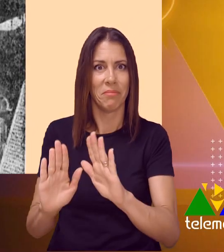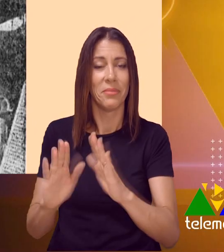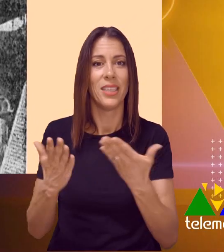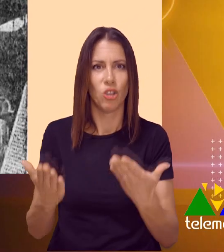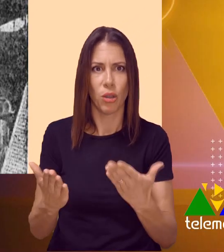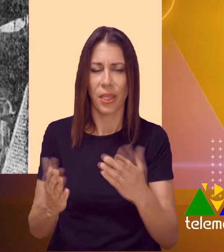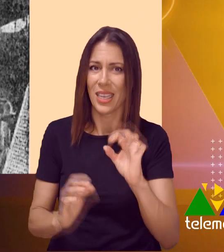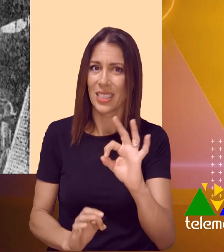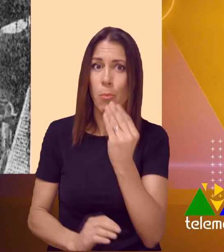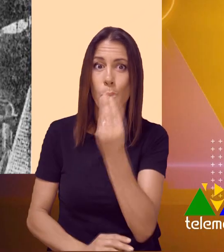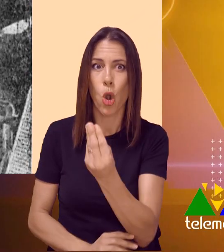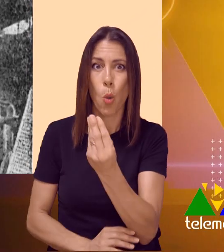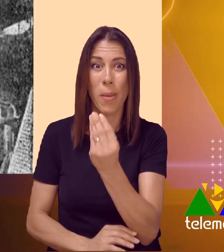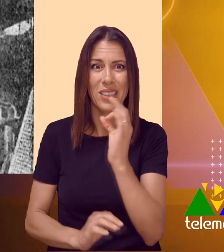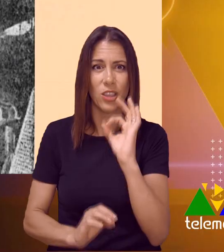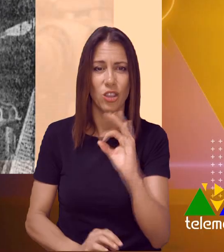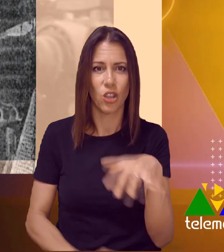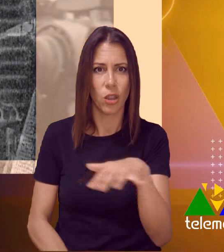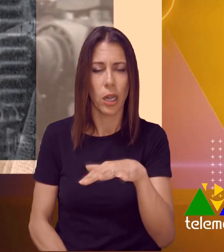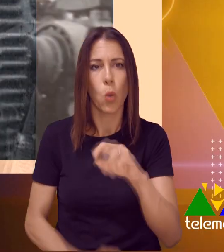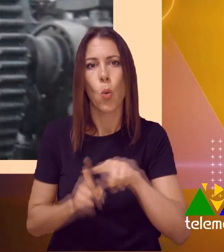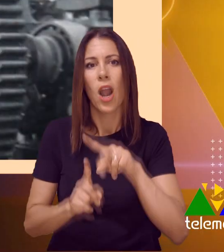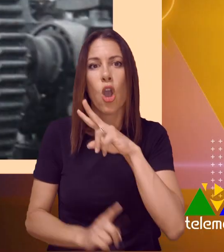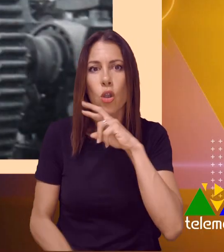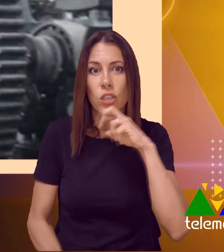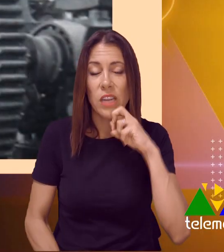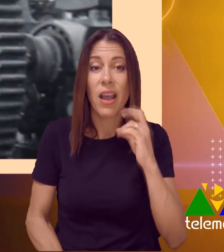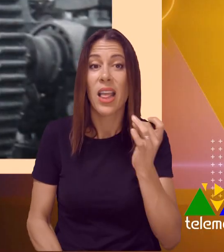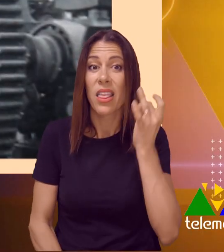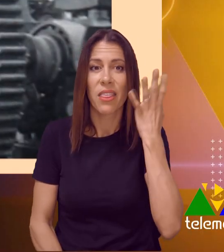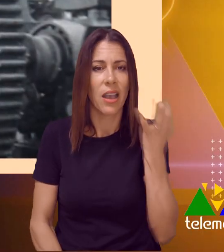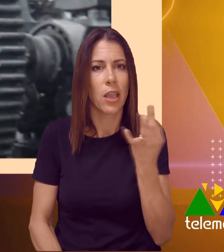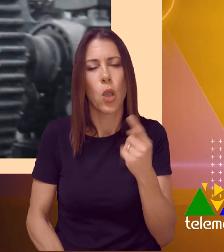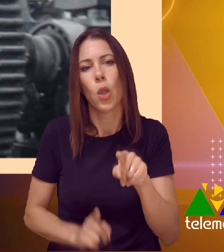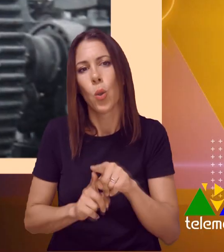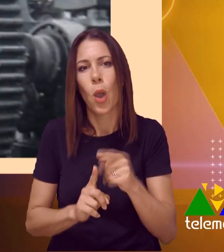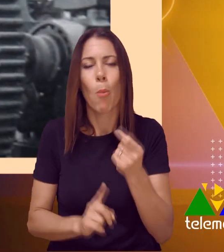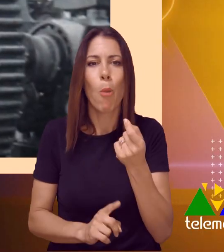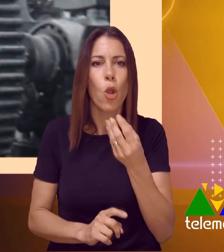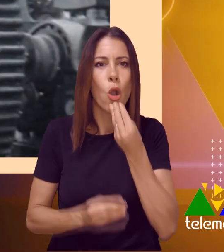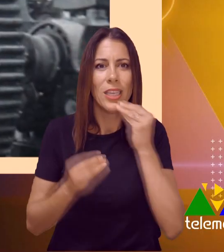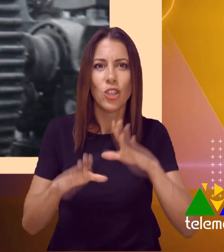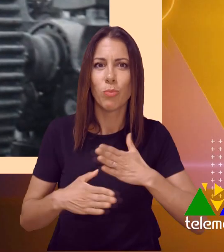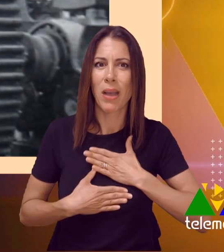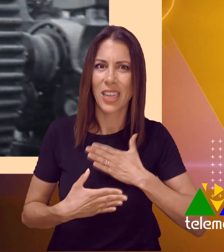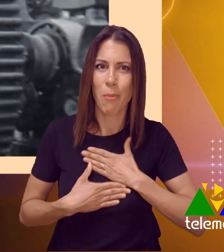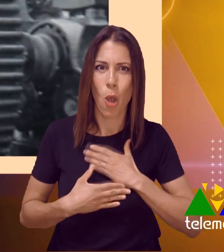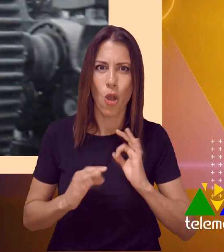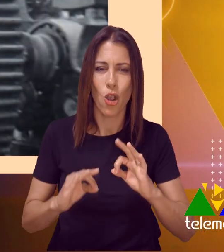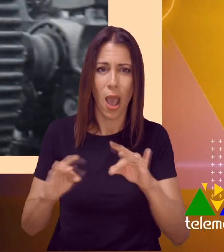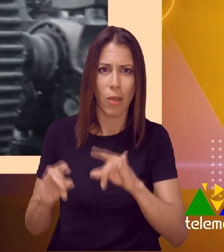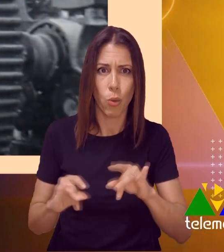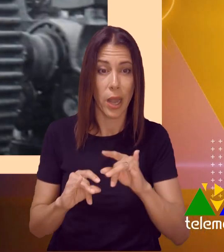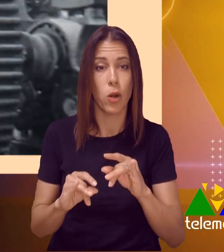están declaradas como monumentos locales, están conservadas, con la idea de conservar un poco el patrimonio azucarero, ¿no? Hemos tenido